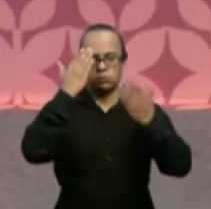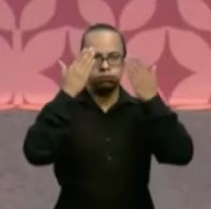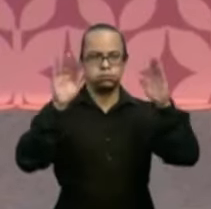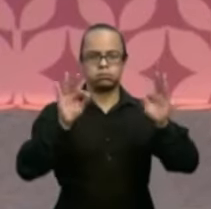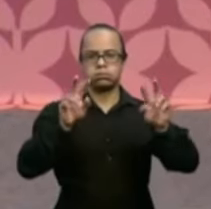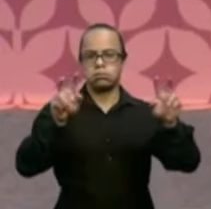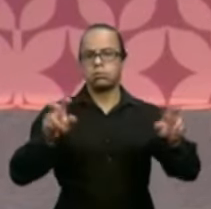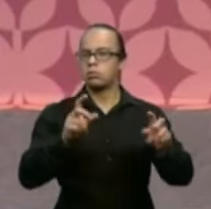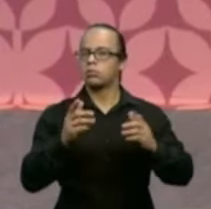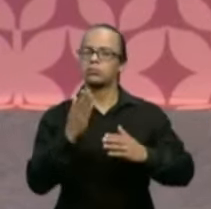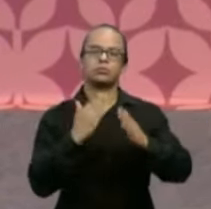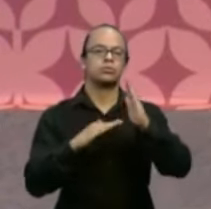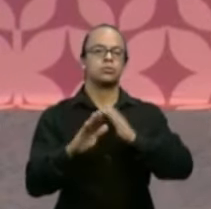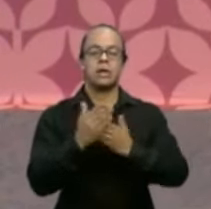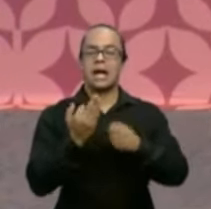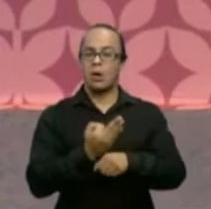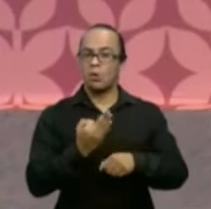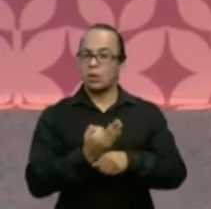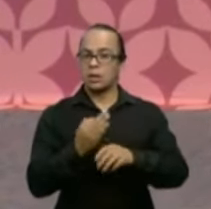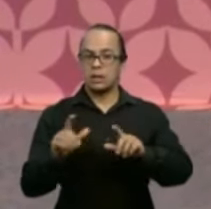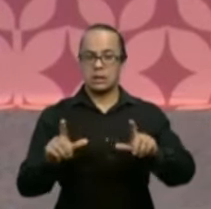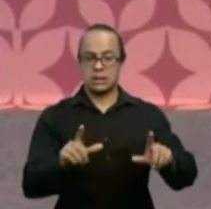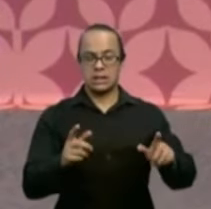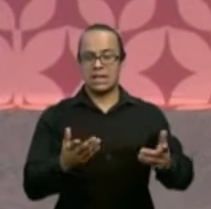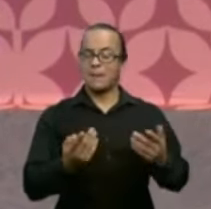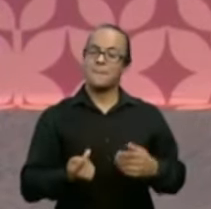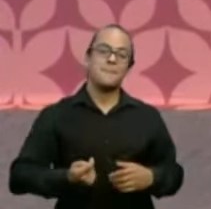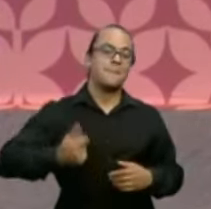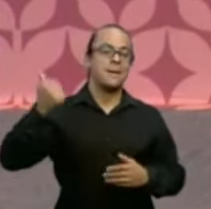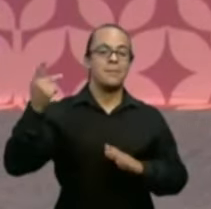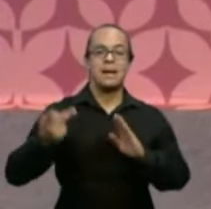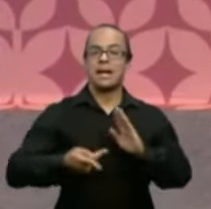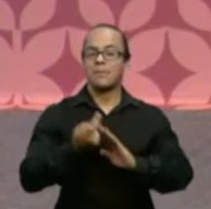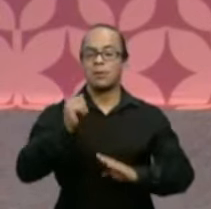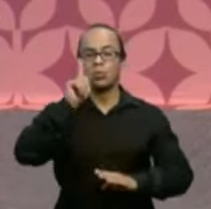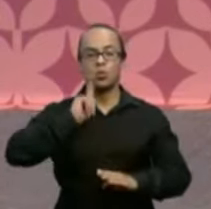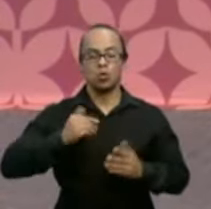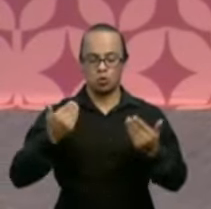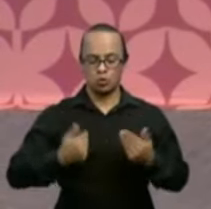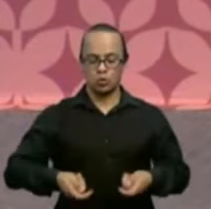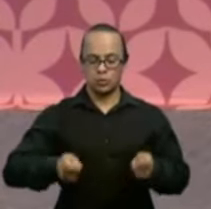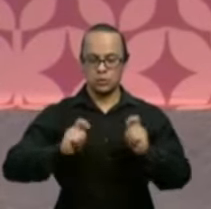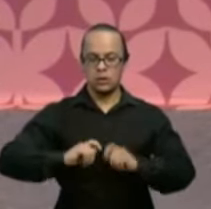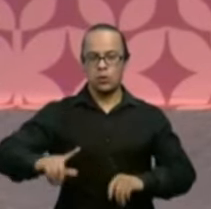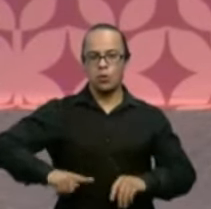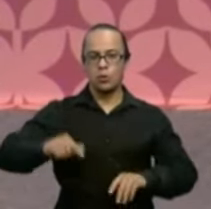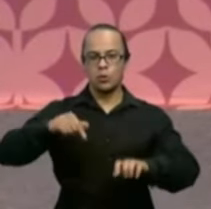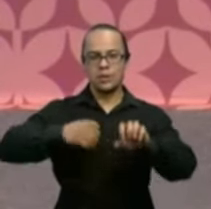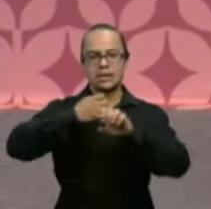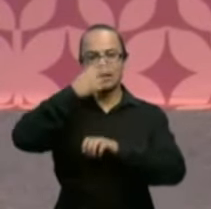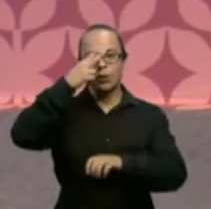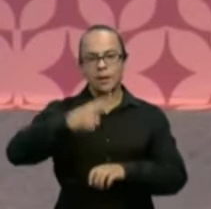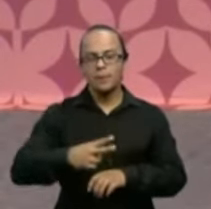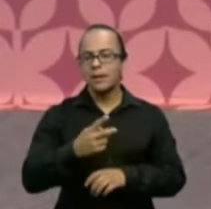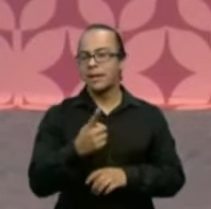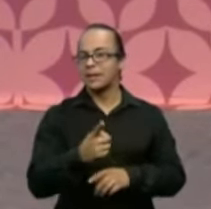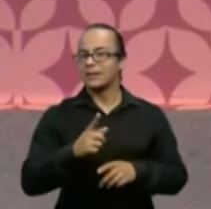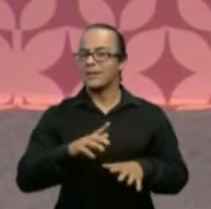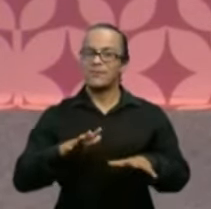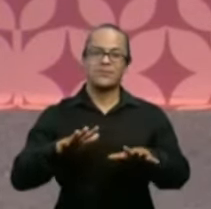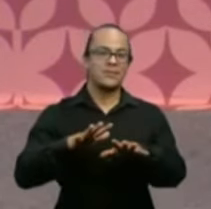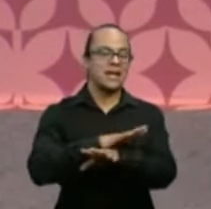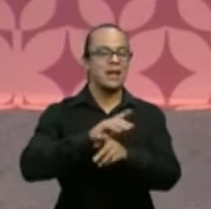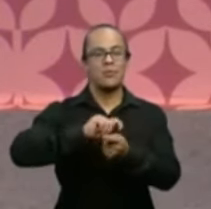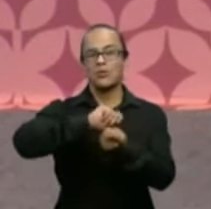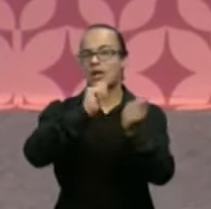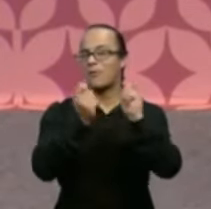de la trascendencia de este momento en el que por primera vez una mujer gobernará el Estado de México. La transformación ya